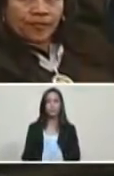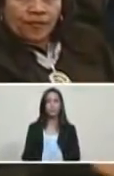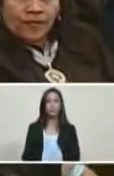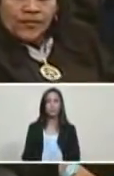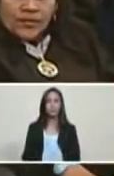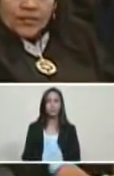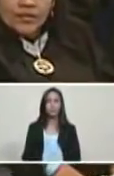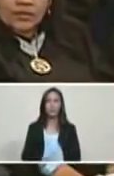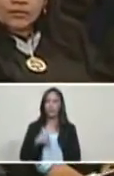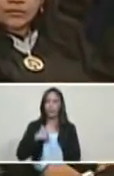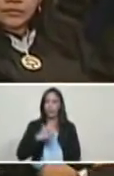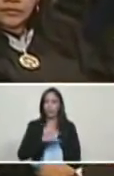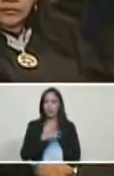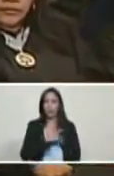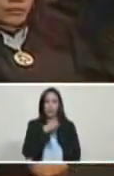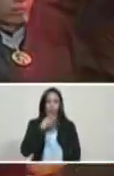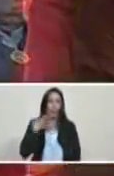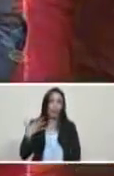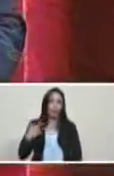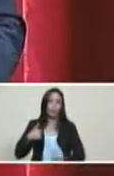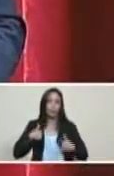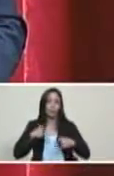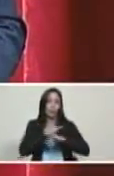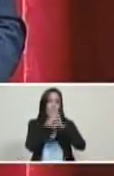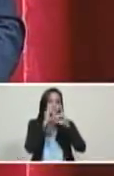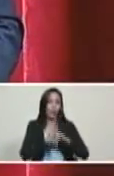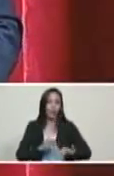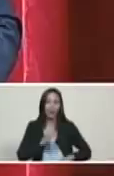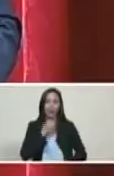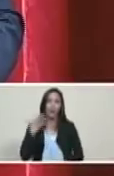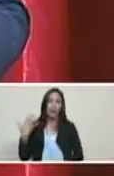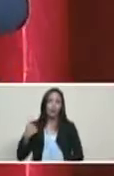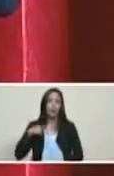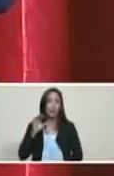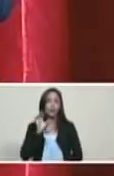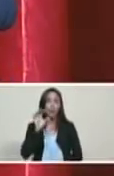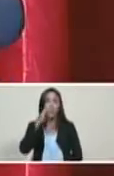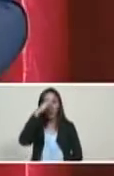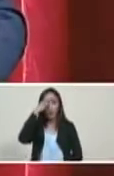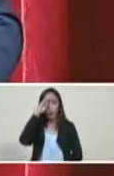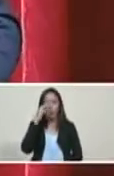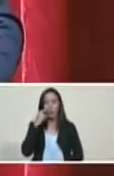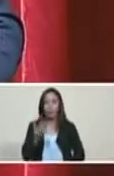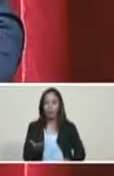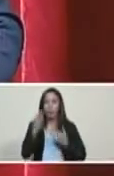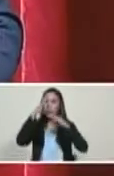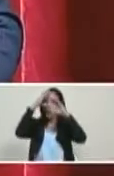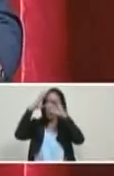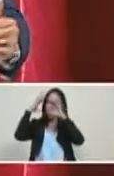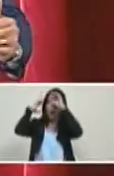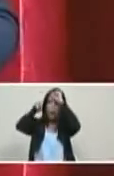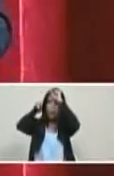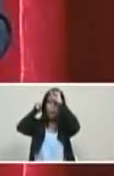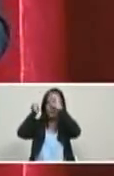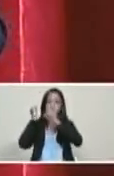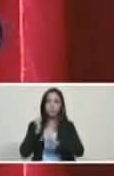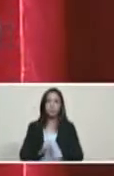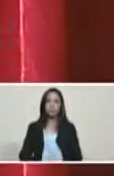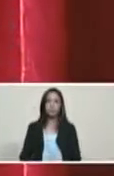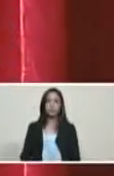Yo me siento feliz y orgulloso de Cuba, compañero embajador, porque fíjense